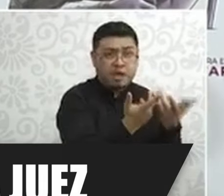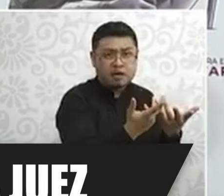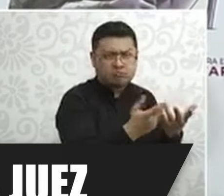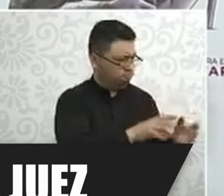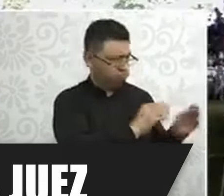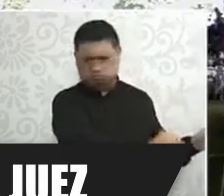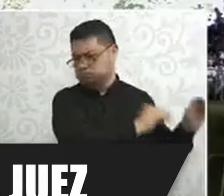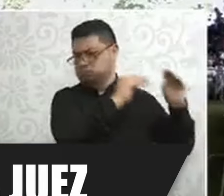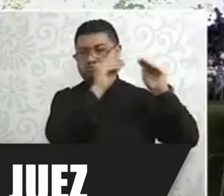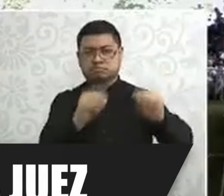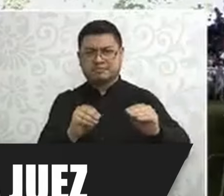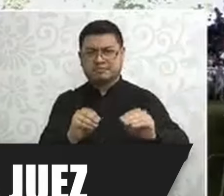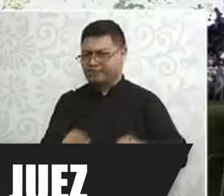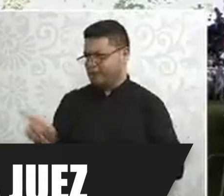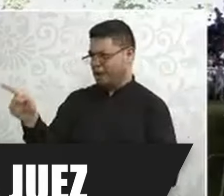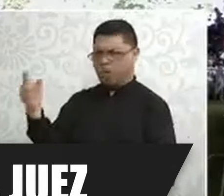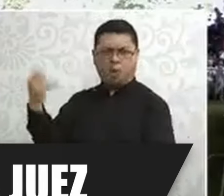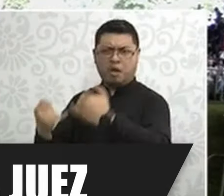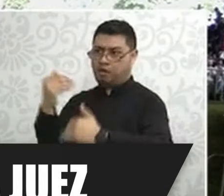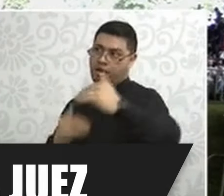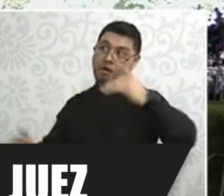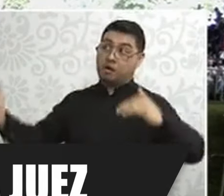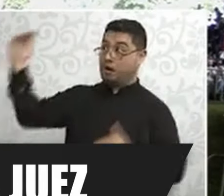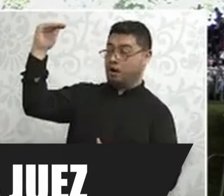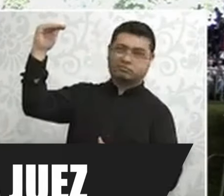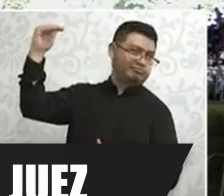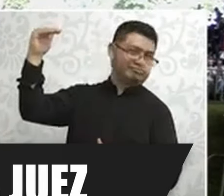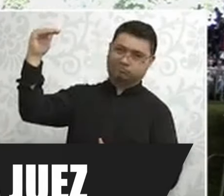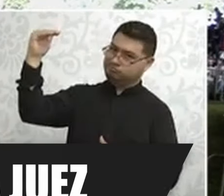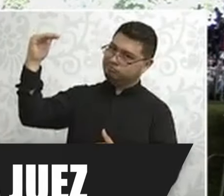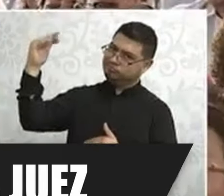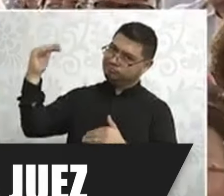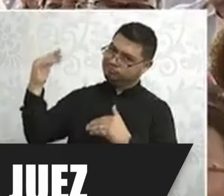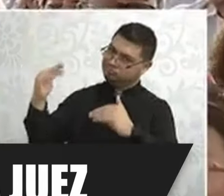la jueza no está en su derecho.